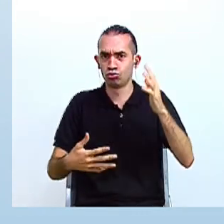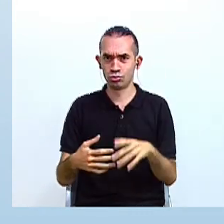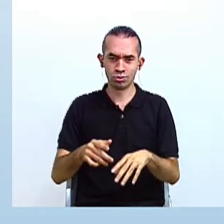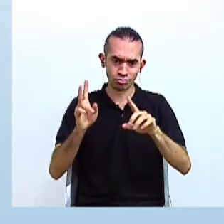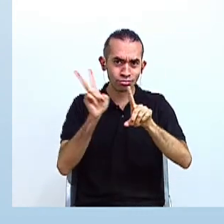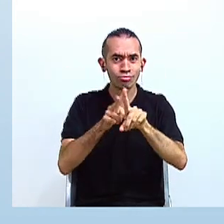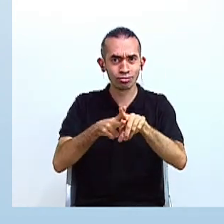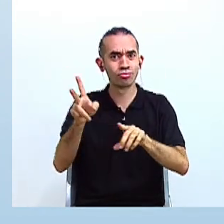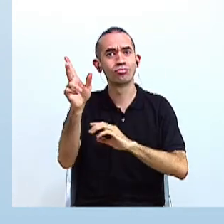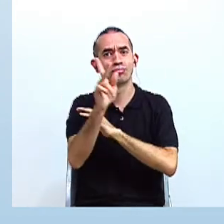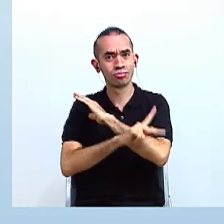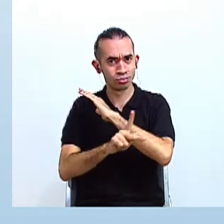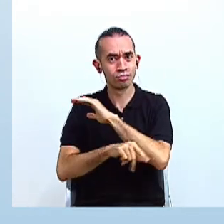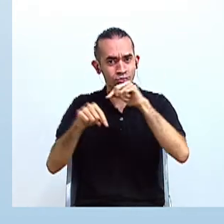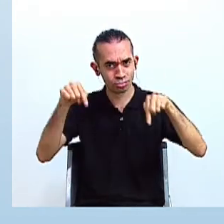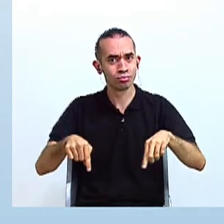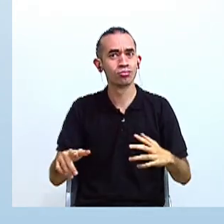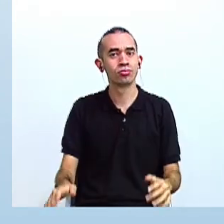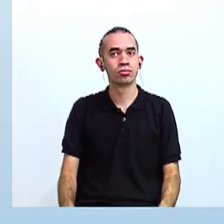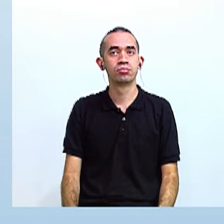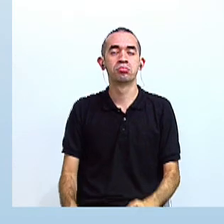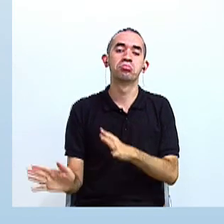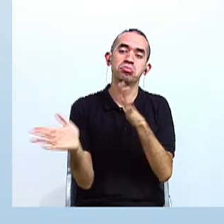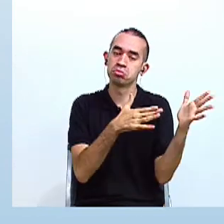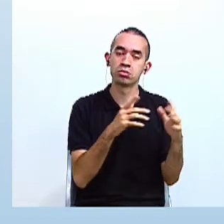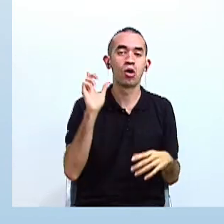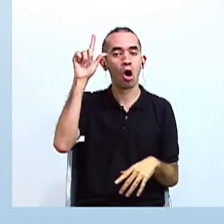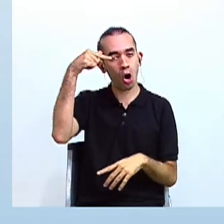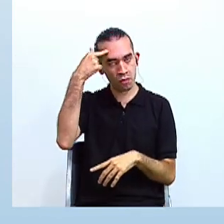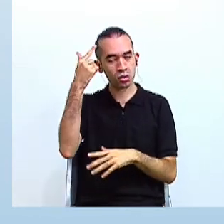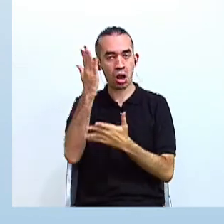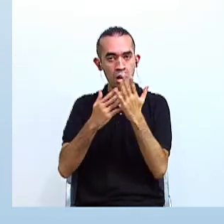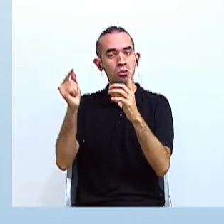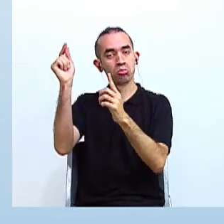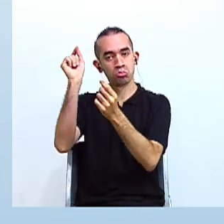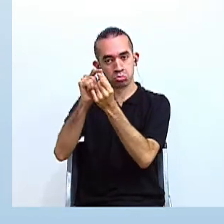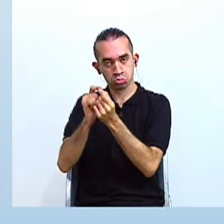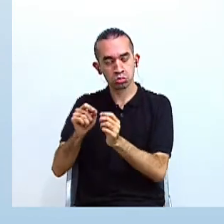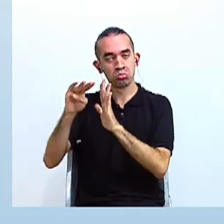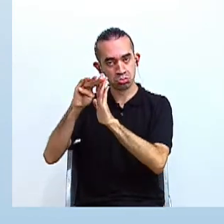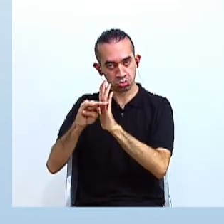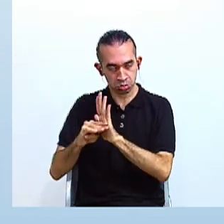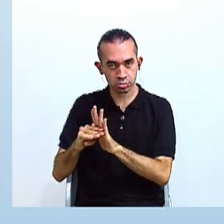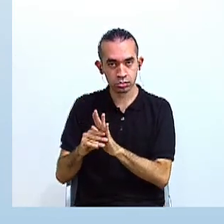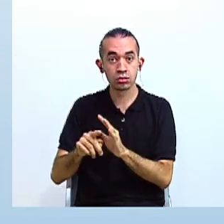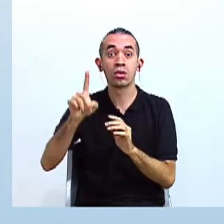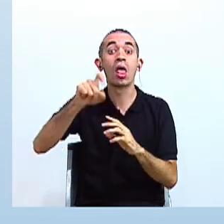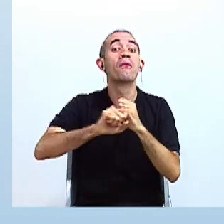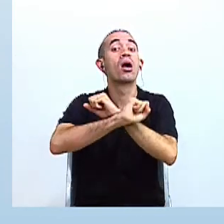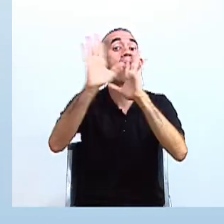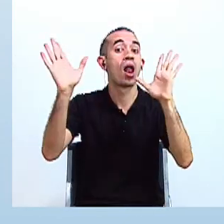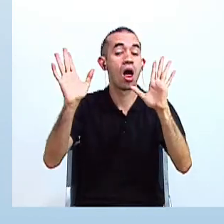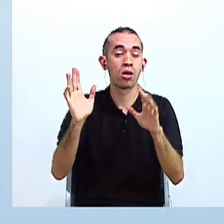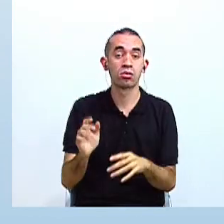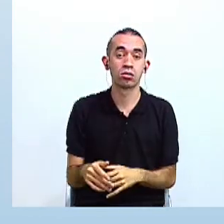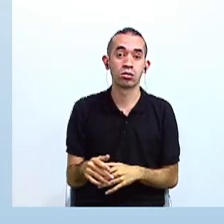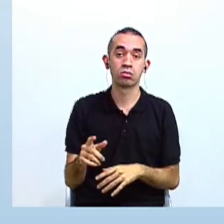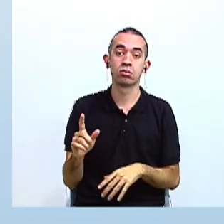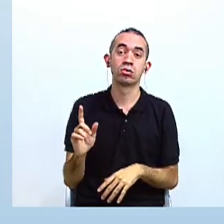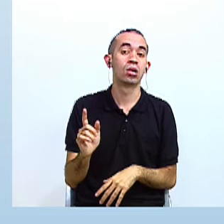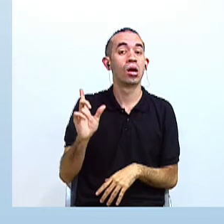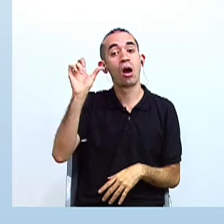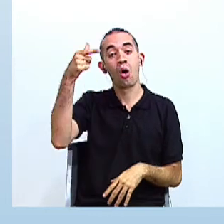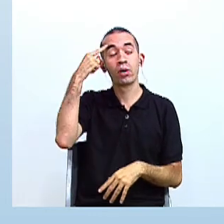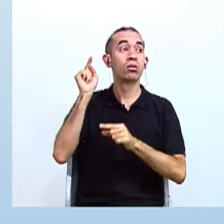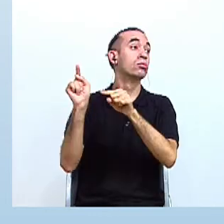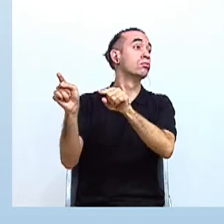país. Acciones puntuales por parte de los gobiernos. Pero aquí tenemos que ser muy claros, tampoco es echarle toda la